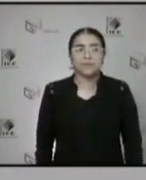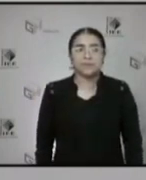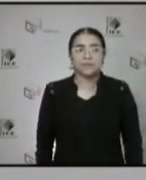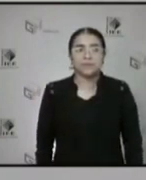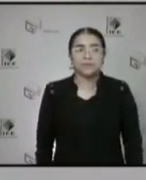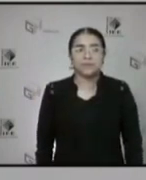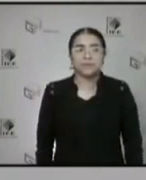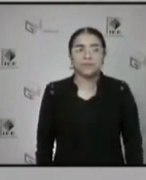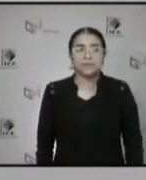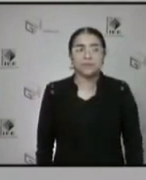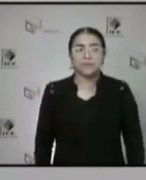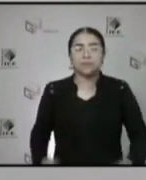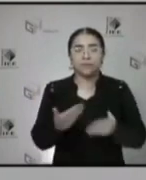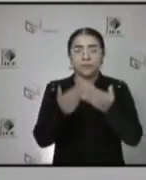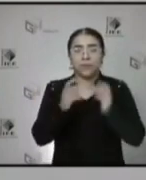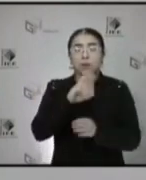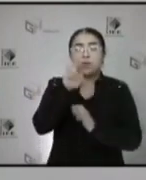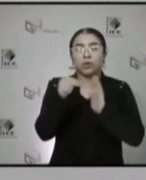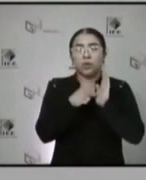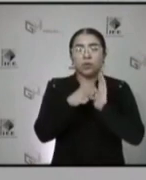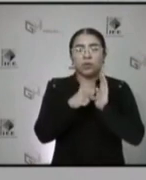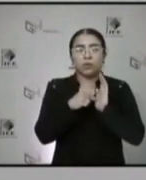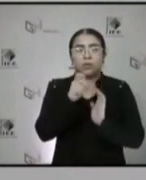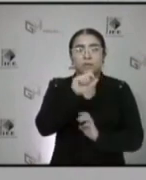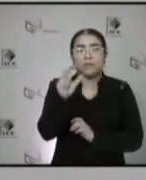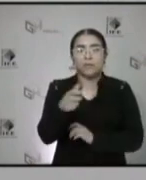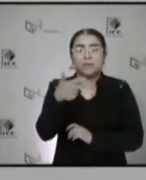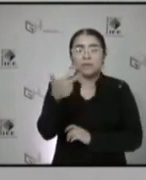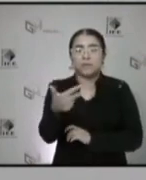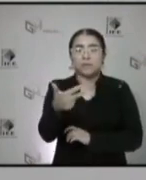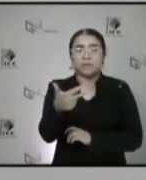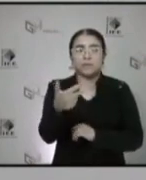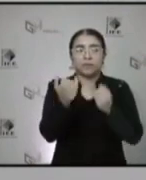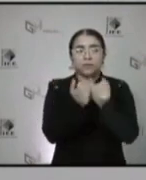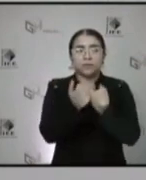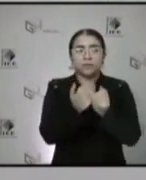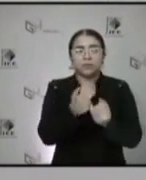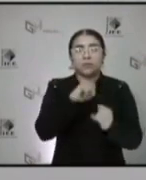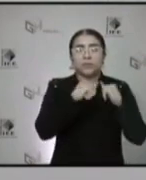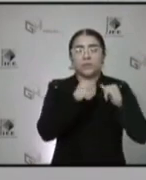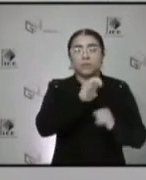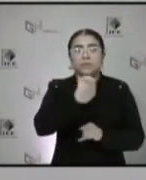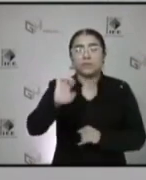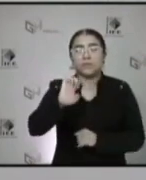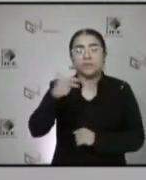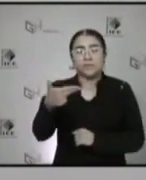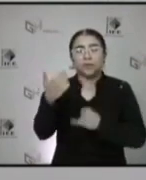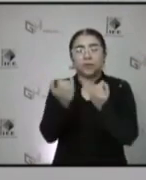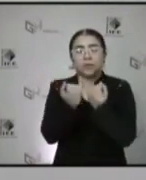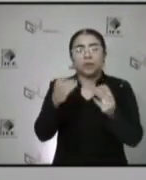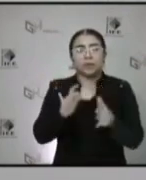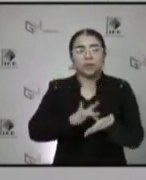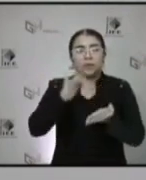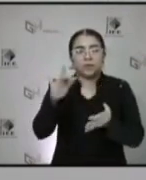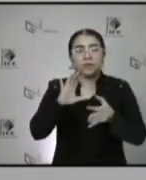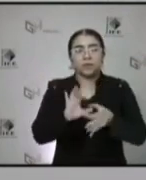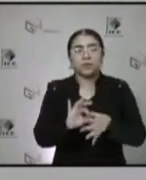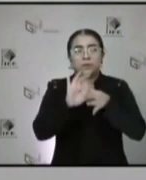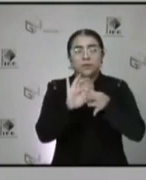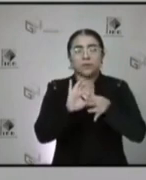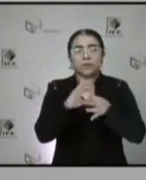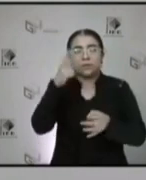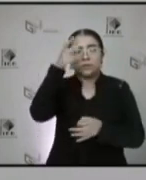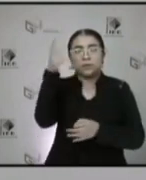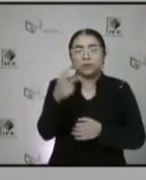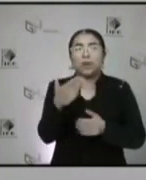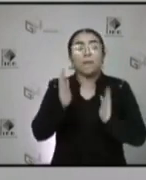periodo 2022-2028. En nombre del Instituto Estatal Electoral de Hidalgo, agradecemos a toda la ciudadanía